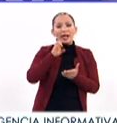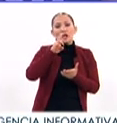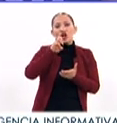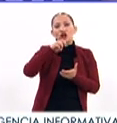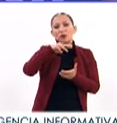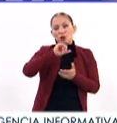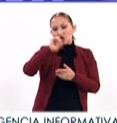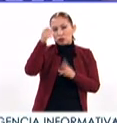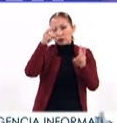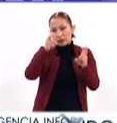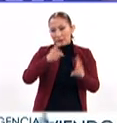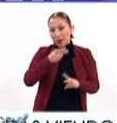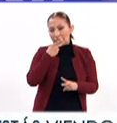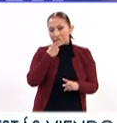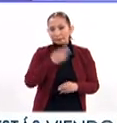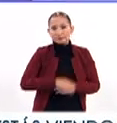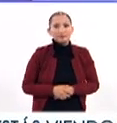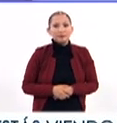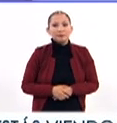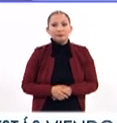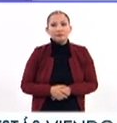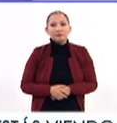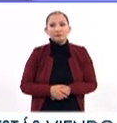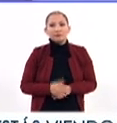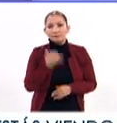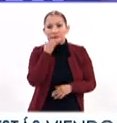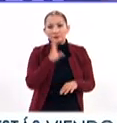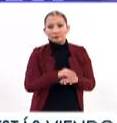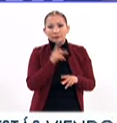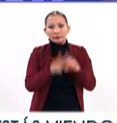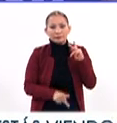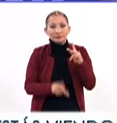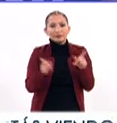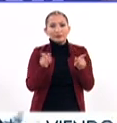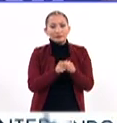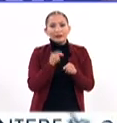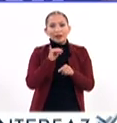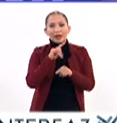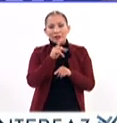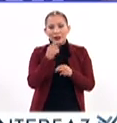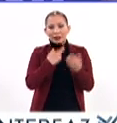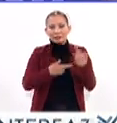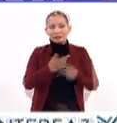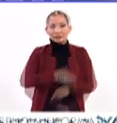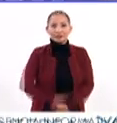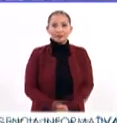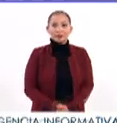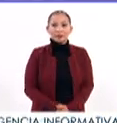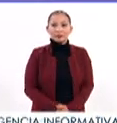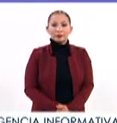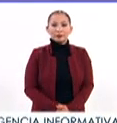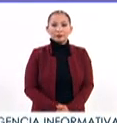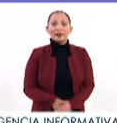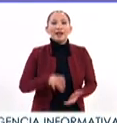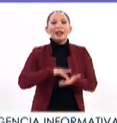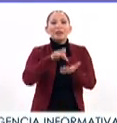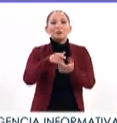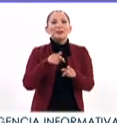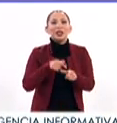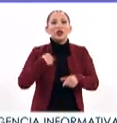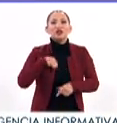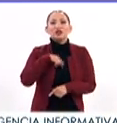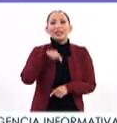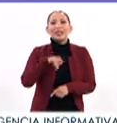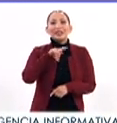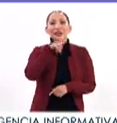bueno, es. otros aspectos que vale la pena revisar. Claro. Si nos lo permite, vamos a hacer una brevísima pausa. Esto es Interfaz, regresamos. Gracias por continuar